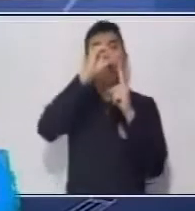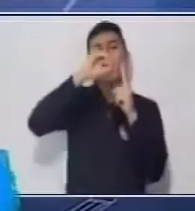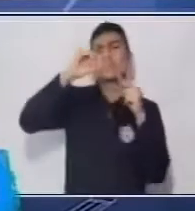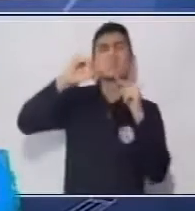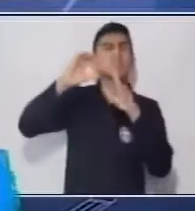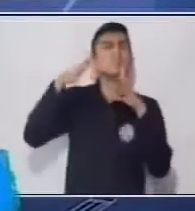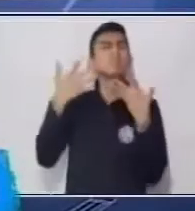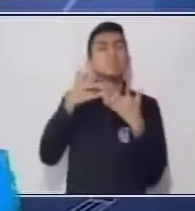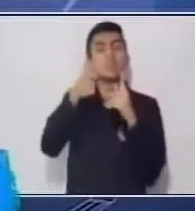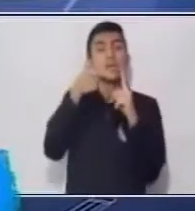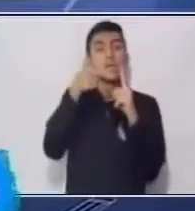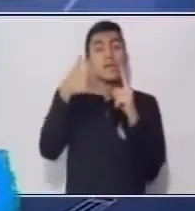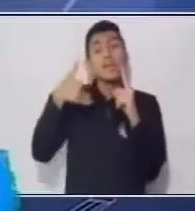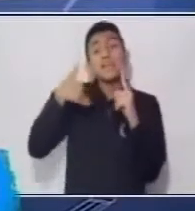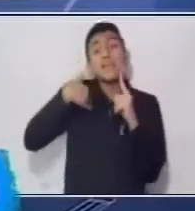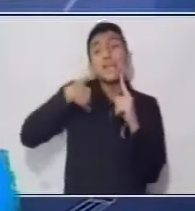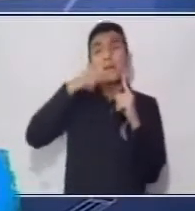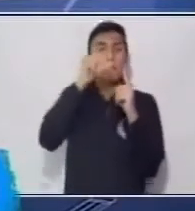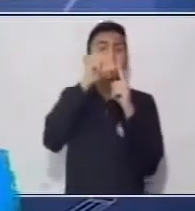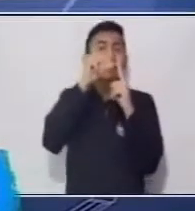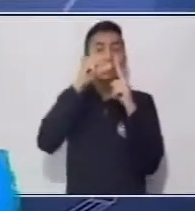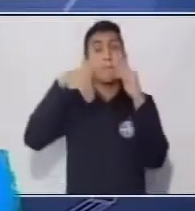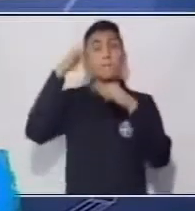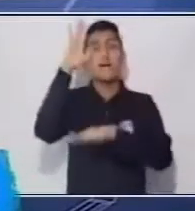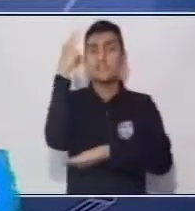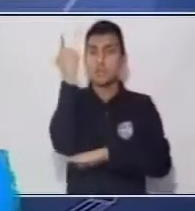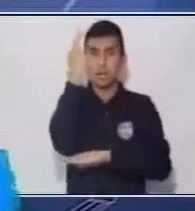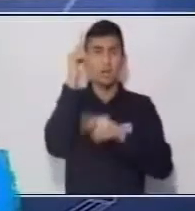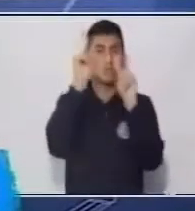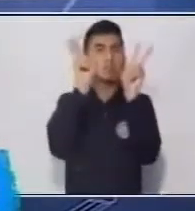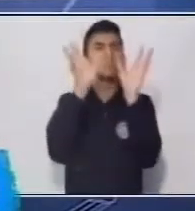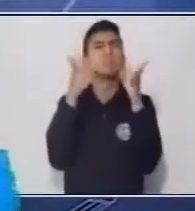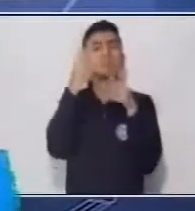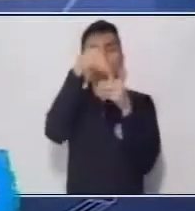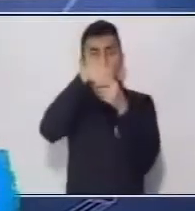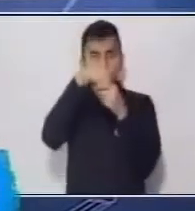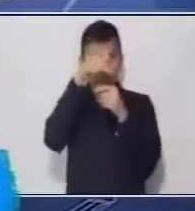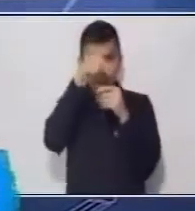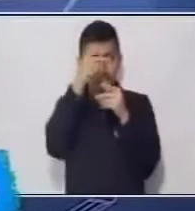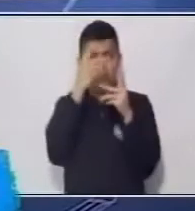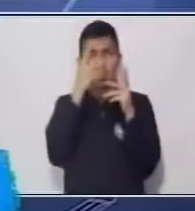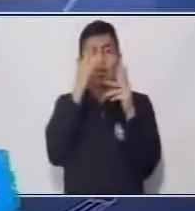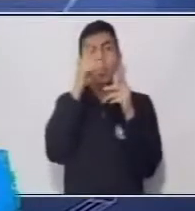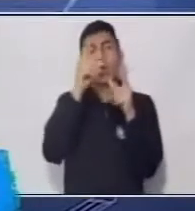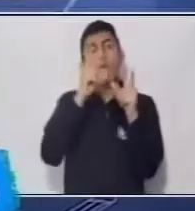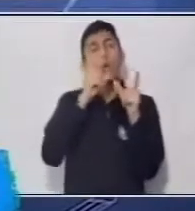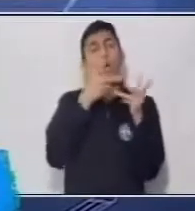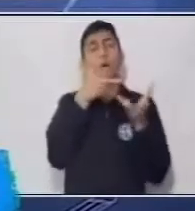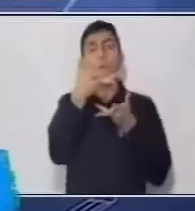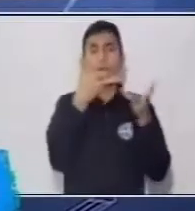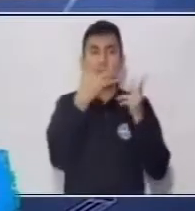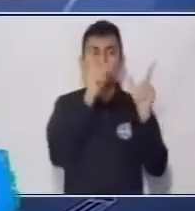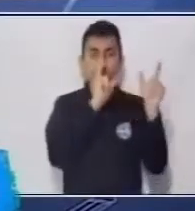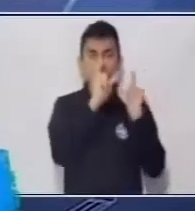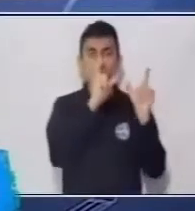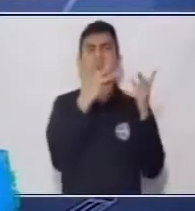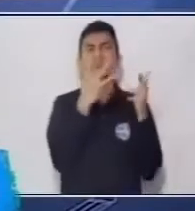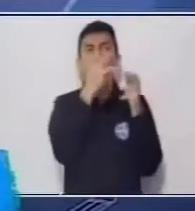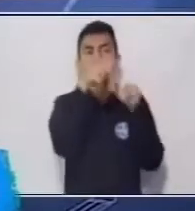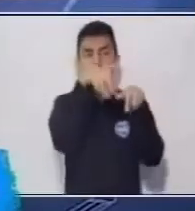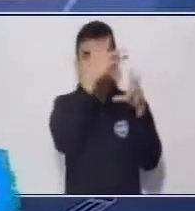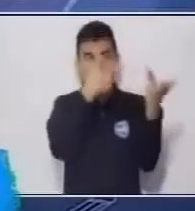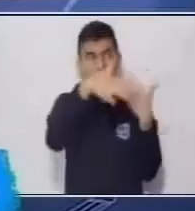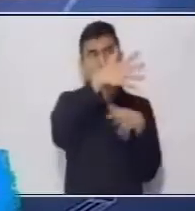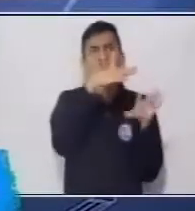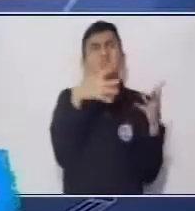la unidad lingüística más importante dentro de un discurso o dentro de una conversación, porque pues es